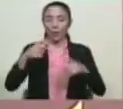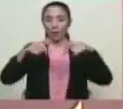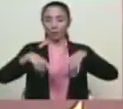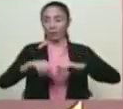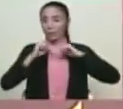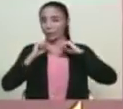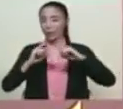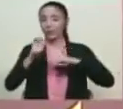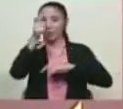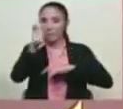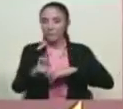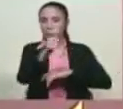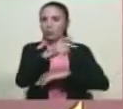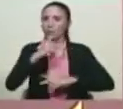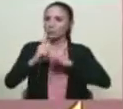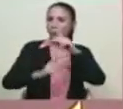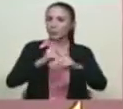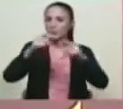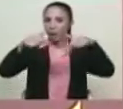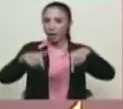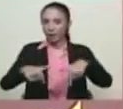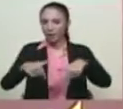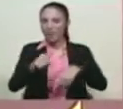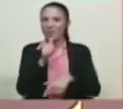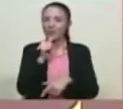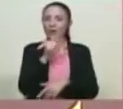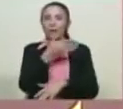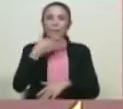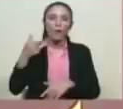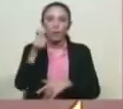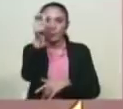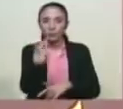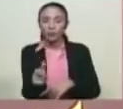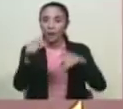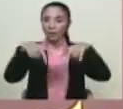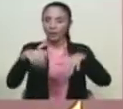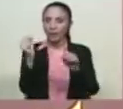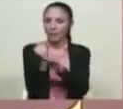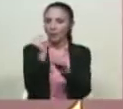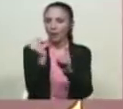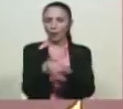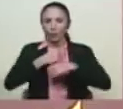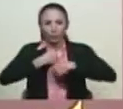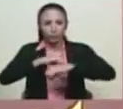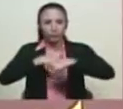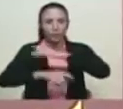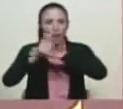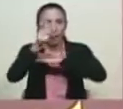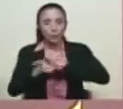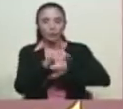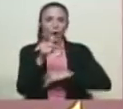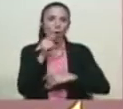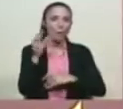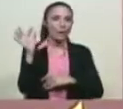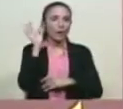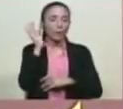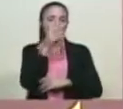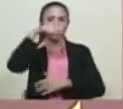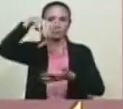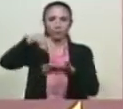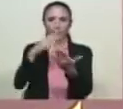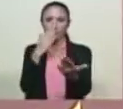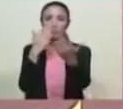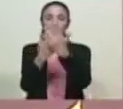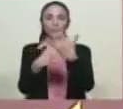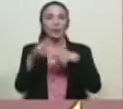poderoso del proceso político revolucionario son los trabajadores de base, el hombre y la mujer de pie,